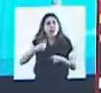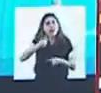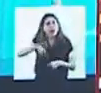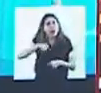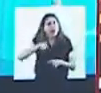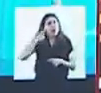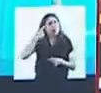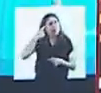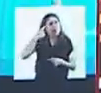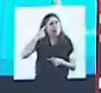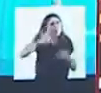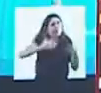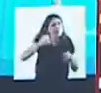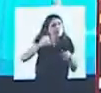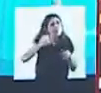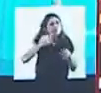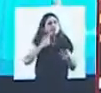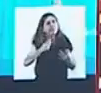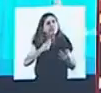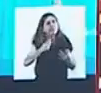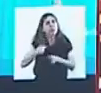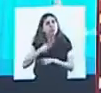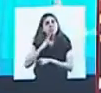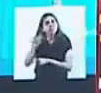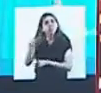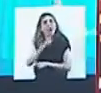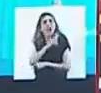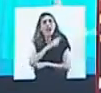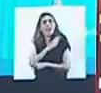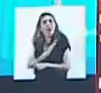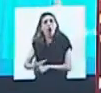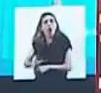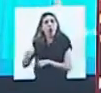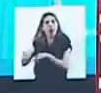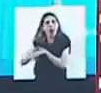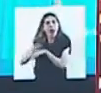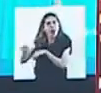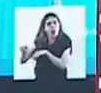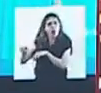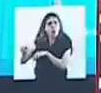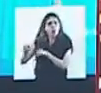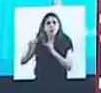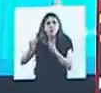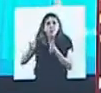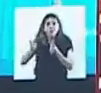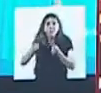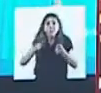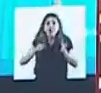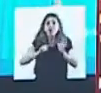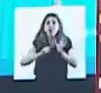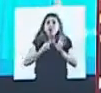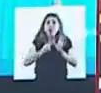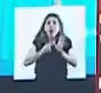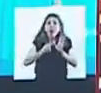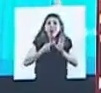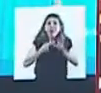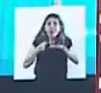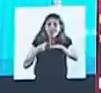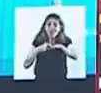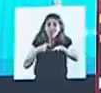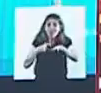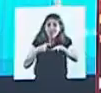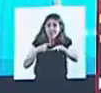350.000 pinchazos en brazos por día, y eso es estimulante. Pero bueno, la pandemia, muchachos, no se acaba sin